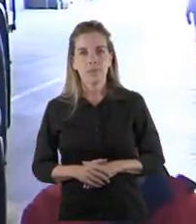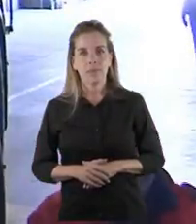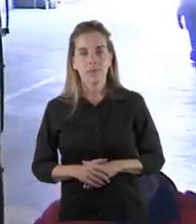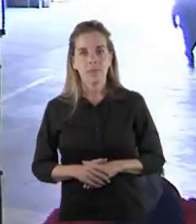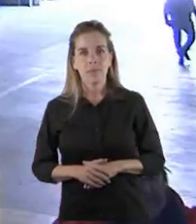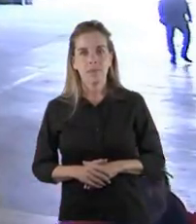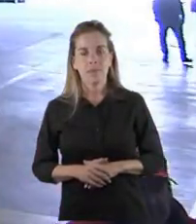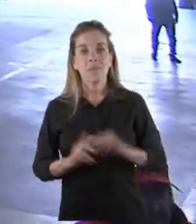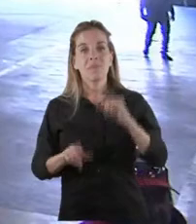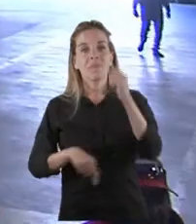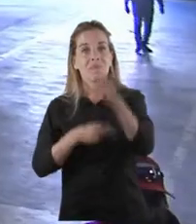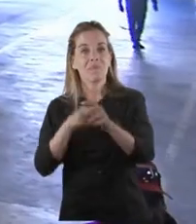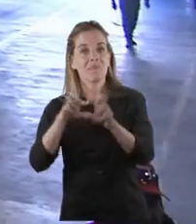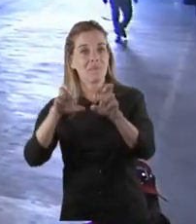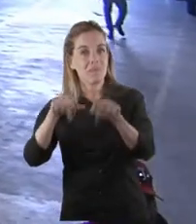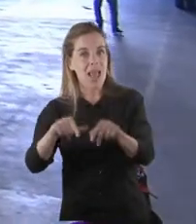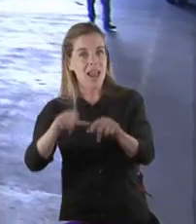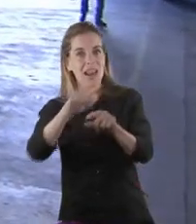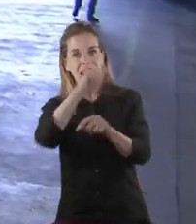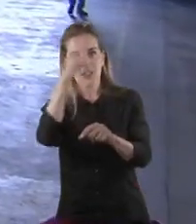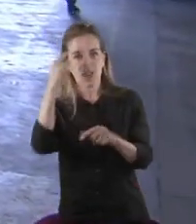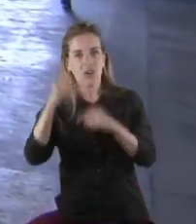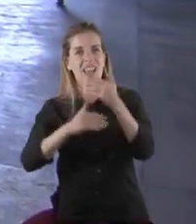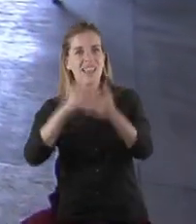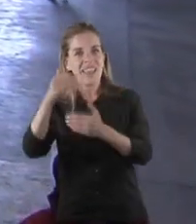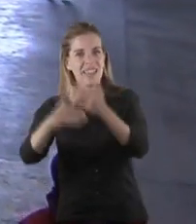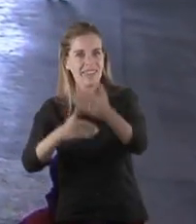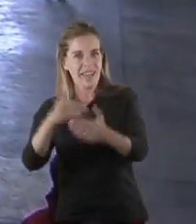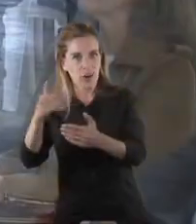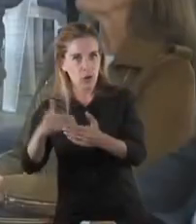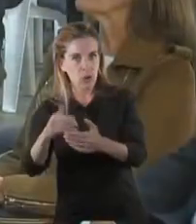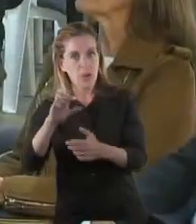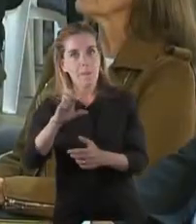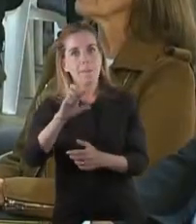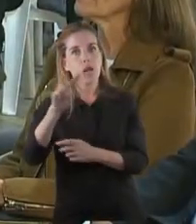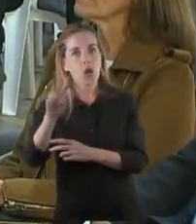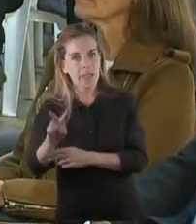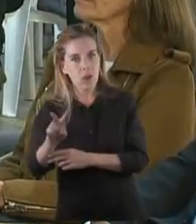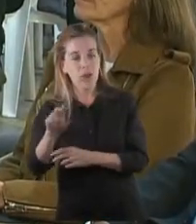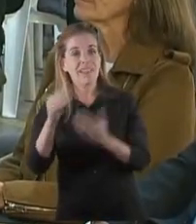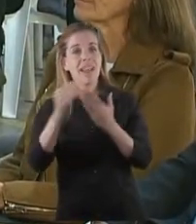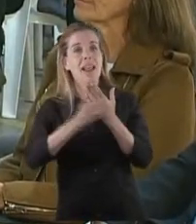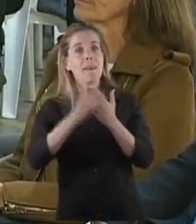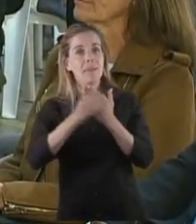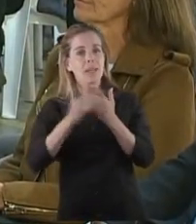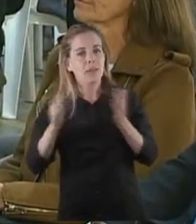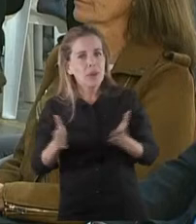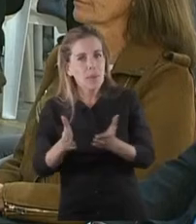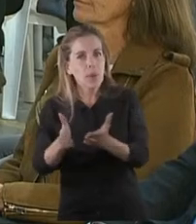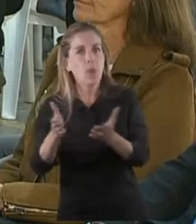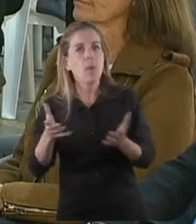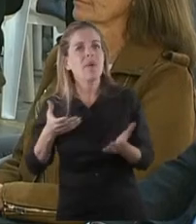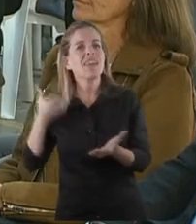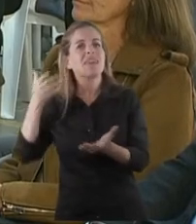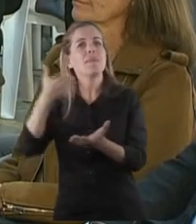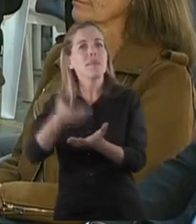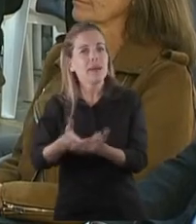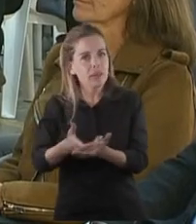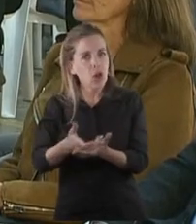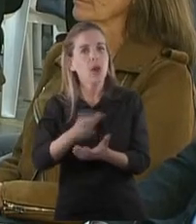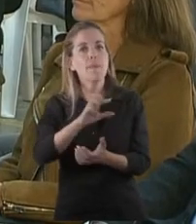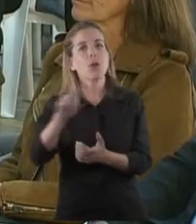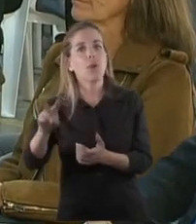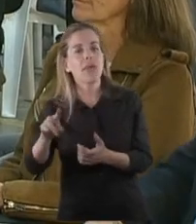A través del Programa Nacional de Desarrollo de Proveedores, el Ministerio promueve inversiones en proveedores de bienes